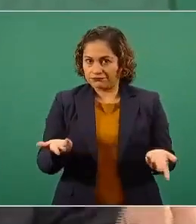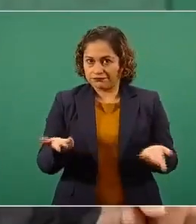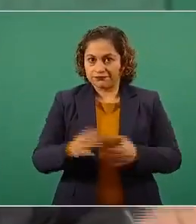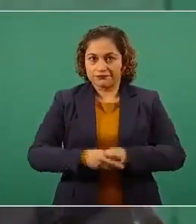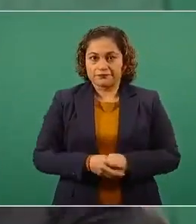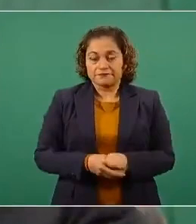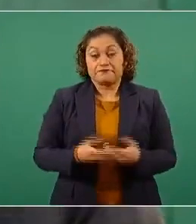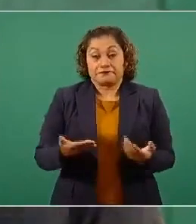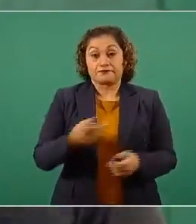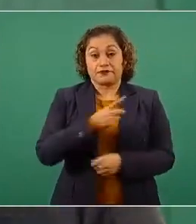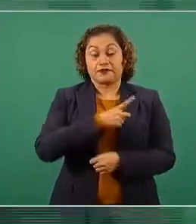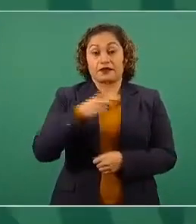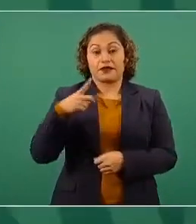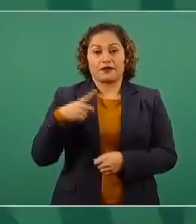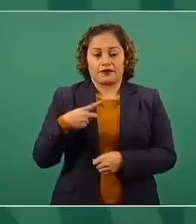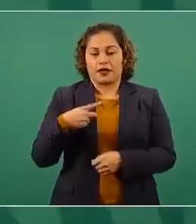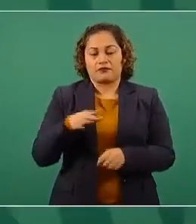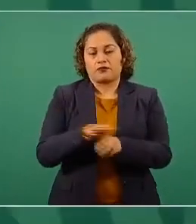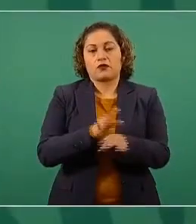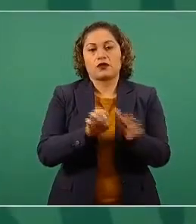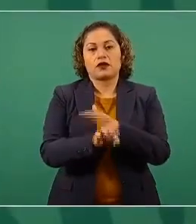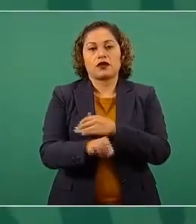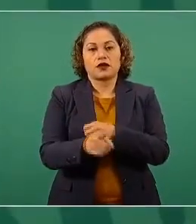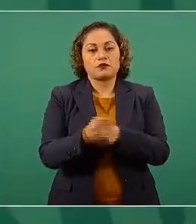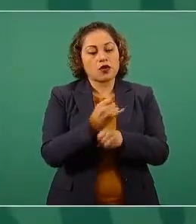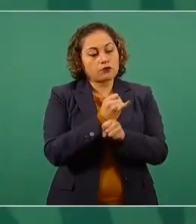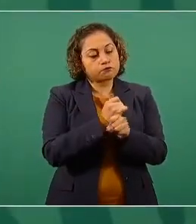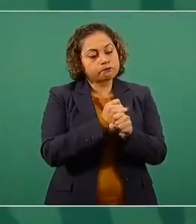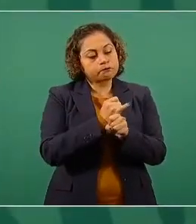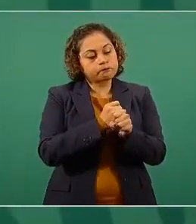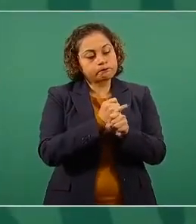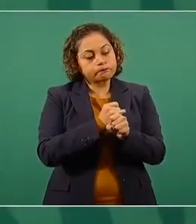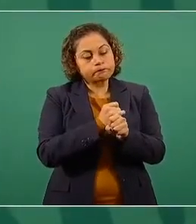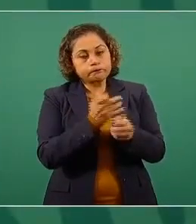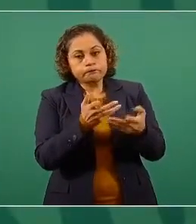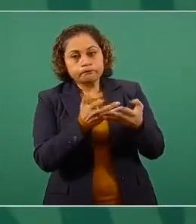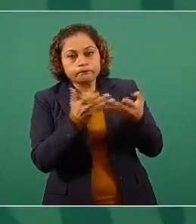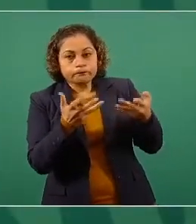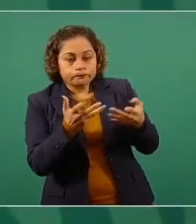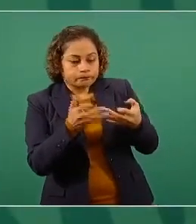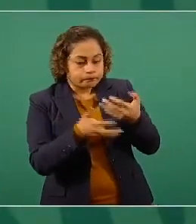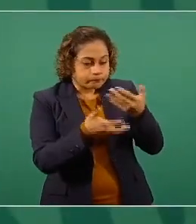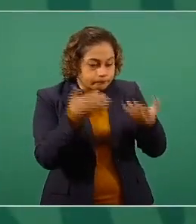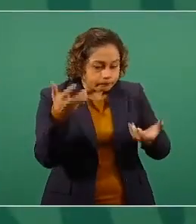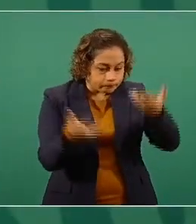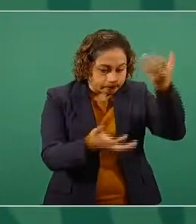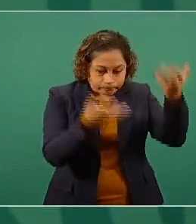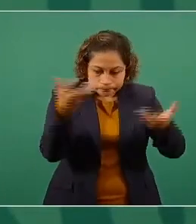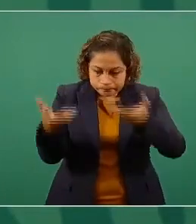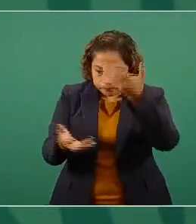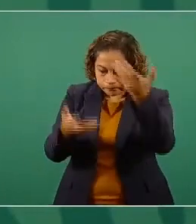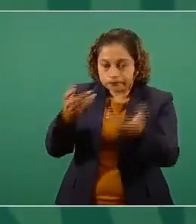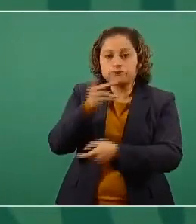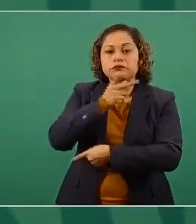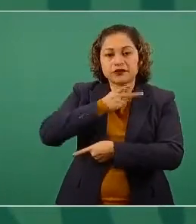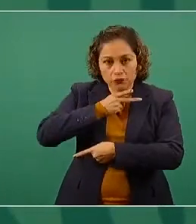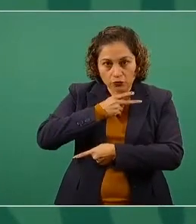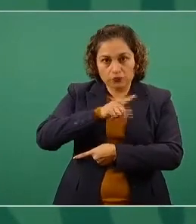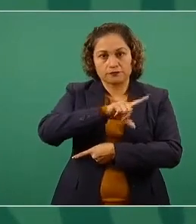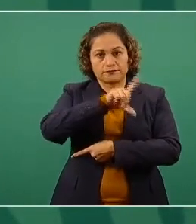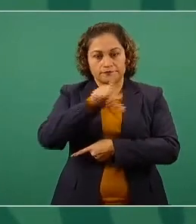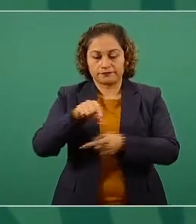desde la exploración del petróleo, la producción,